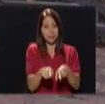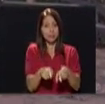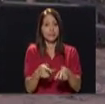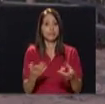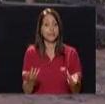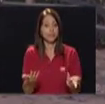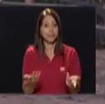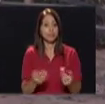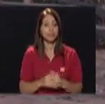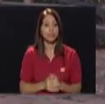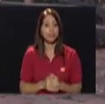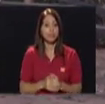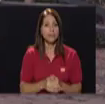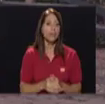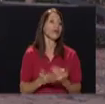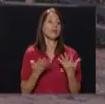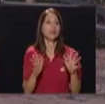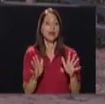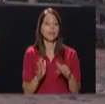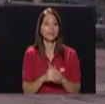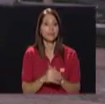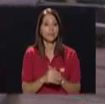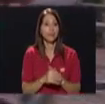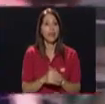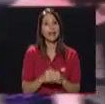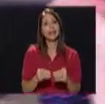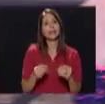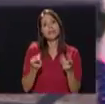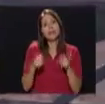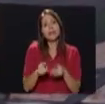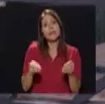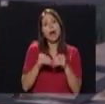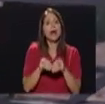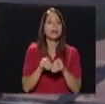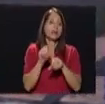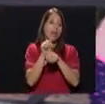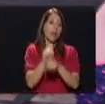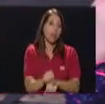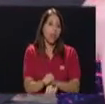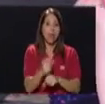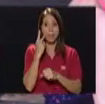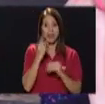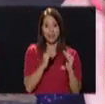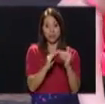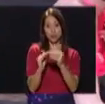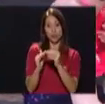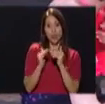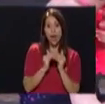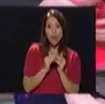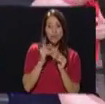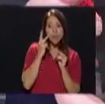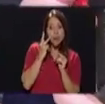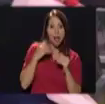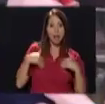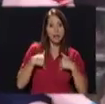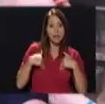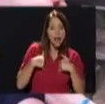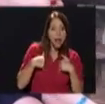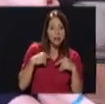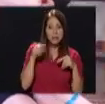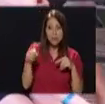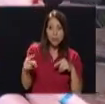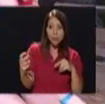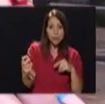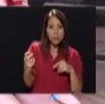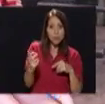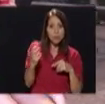van dando este tipo de interacciones, ¿verdad? Entre los animales y los humanos, ¿verdad? Ya es más frecuente ver en